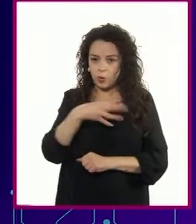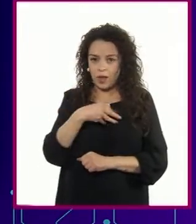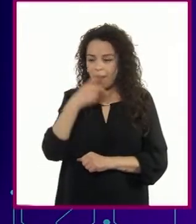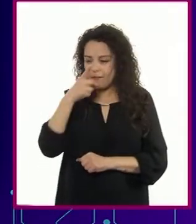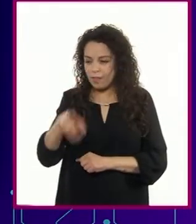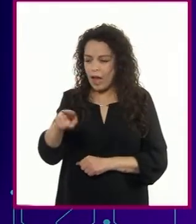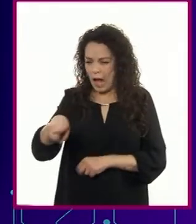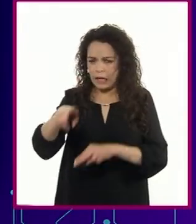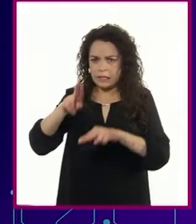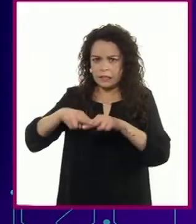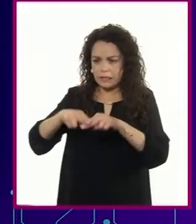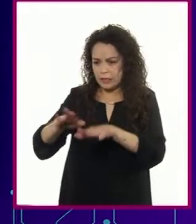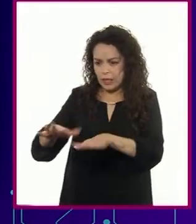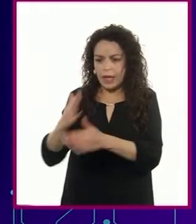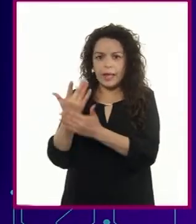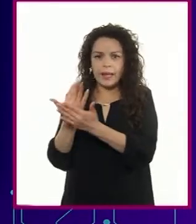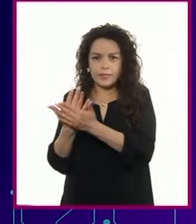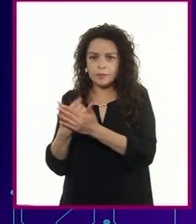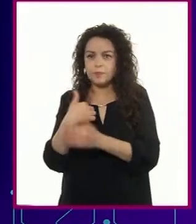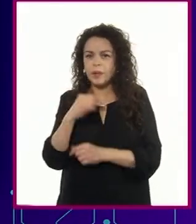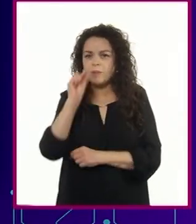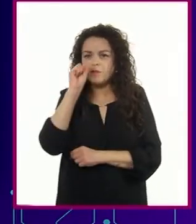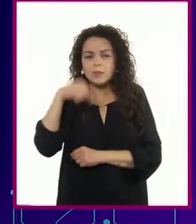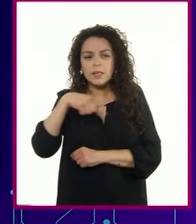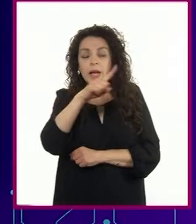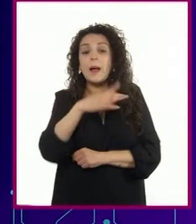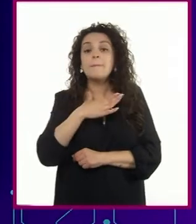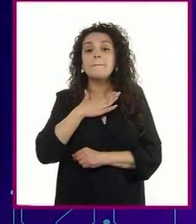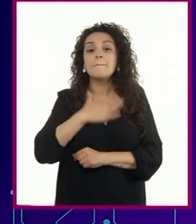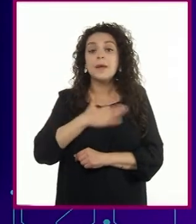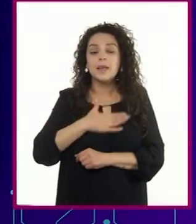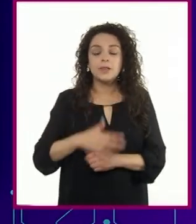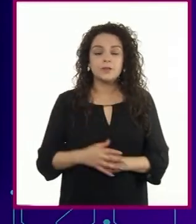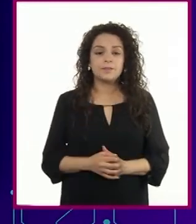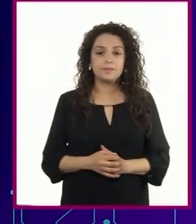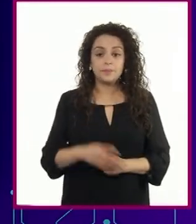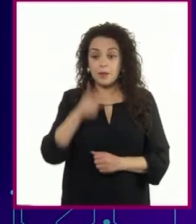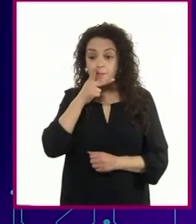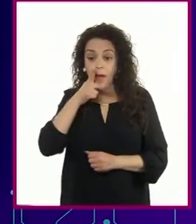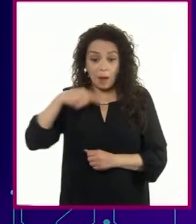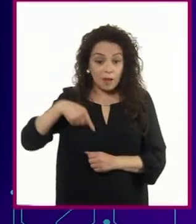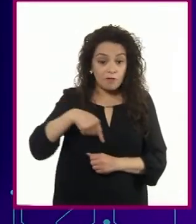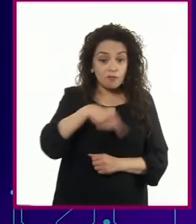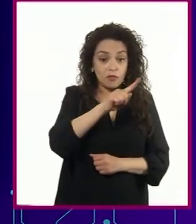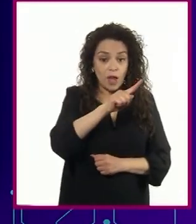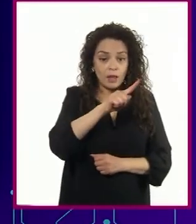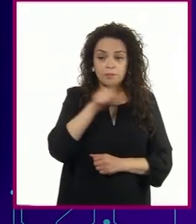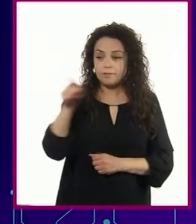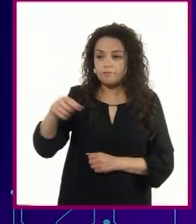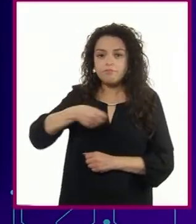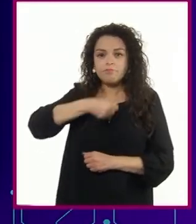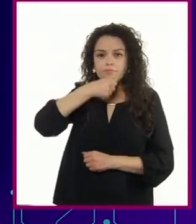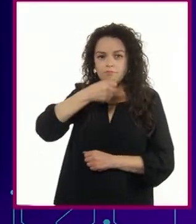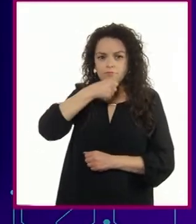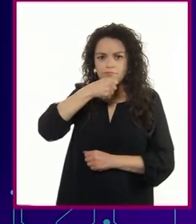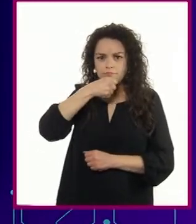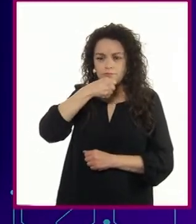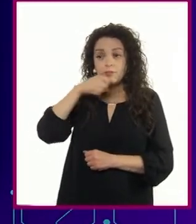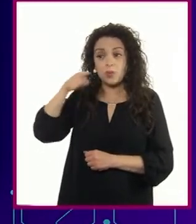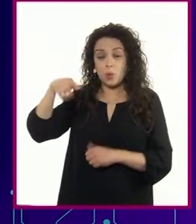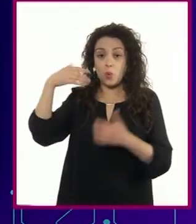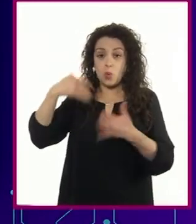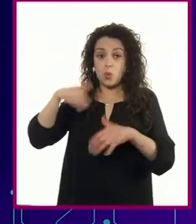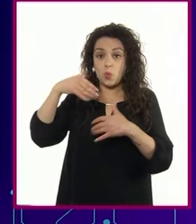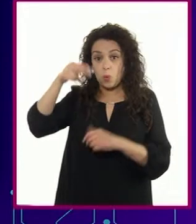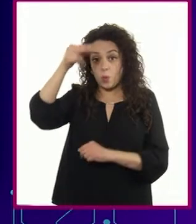esperara sentada, que iba un momento al baño. Al irse el padre, un anciano muy sabio que estaba junto a ellos y que había